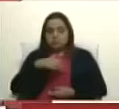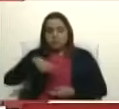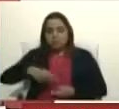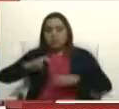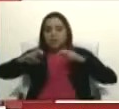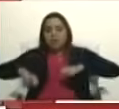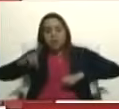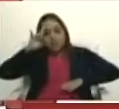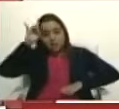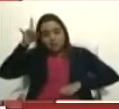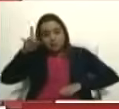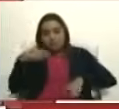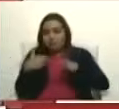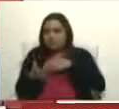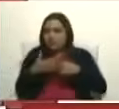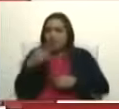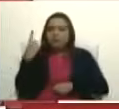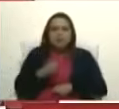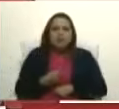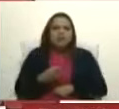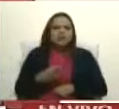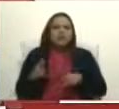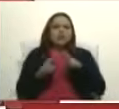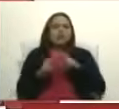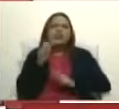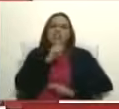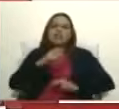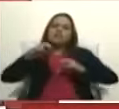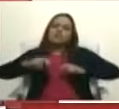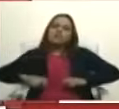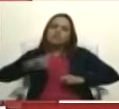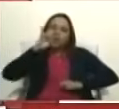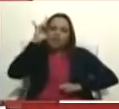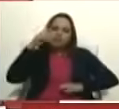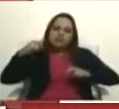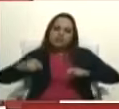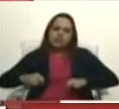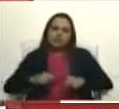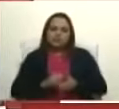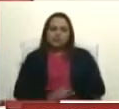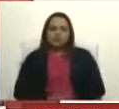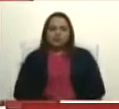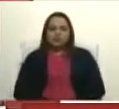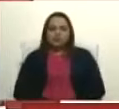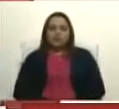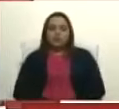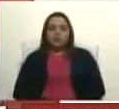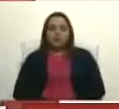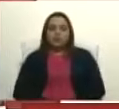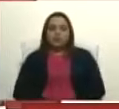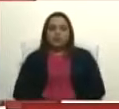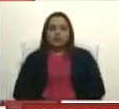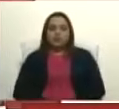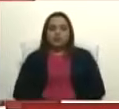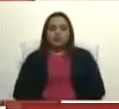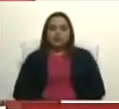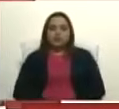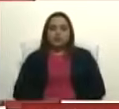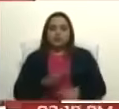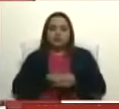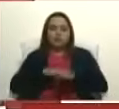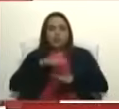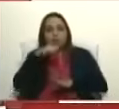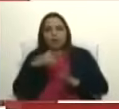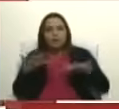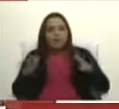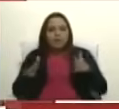diablo, pero sabemos, tenemos que saber que es el diablo con el que nos estamos sentando. No le tenemos miedo a debatir con nadie.